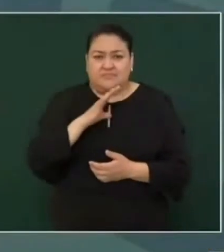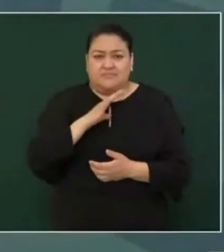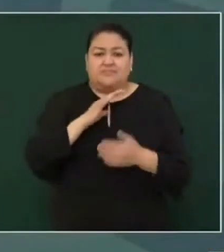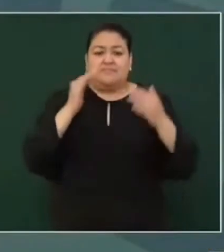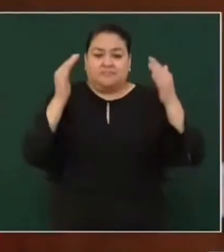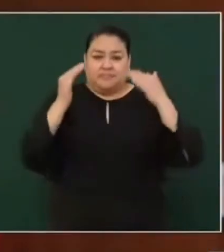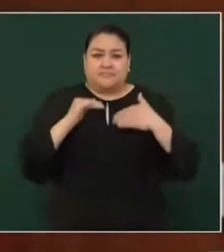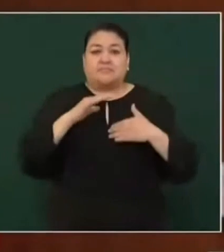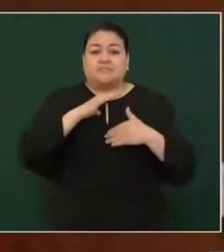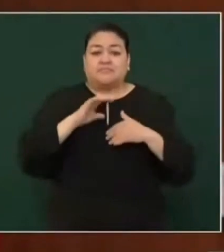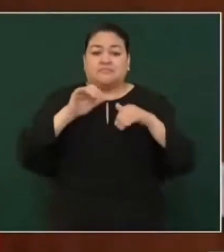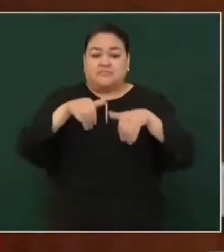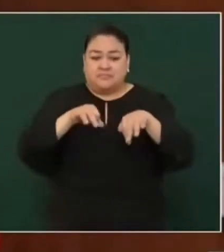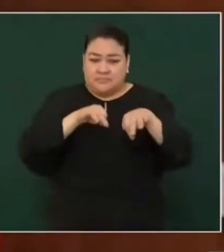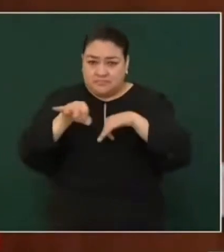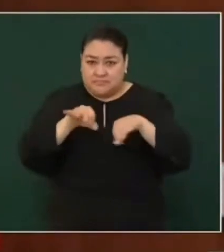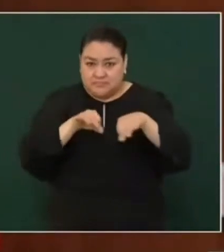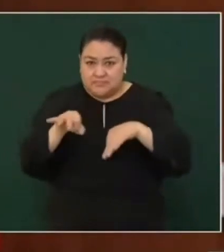y hay trabajo.